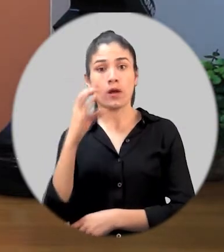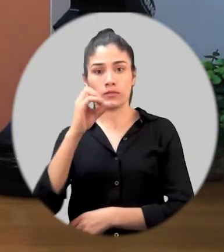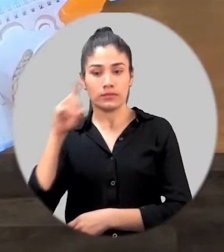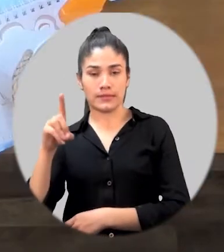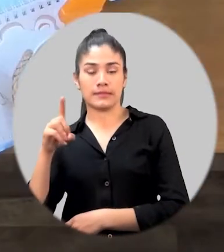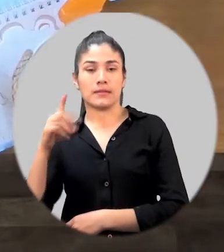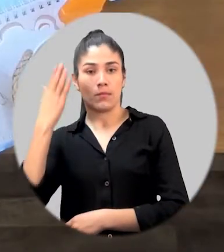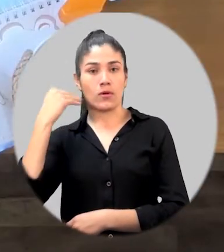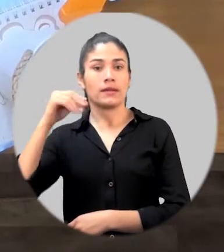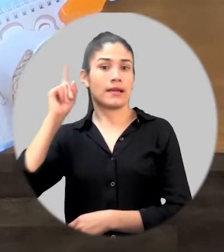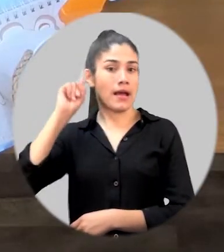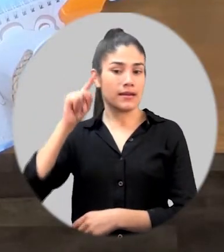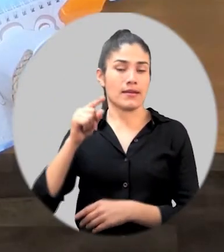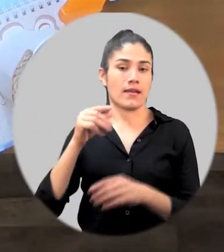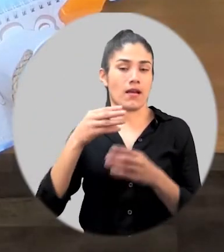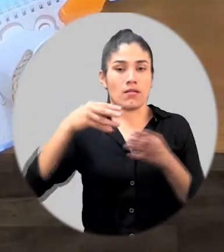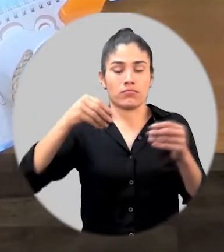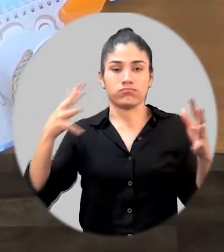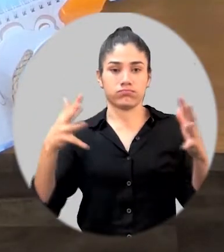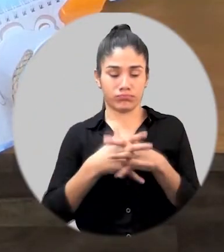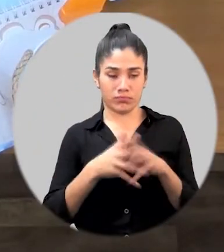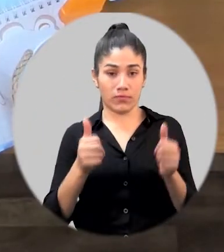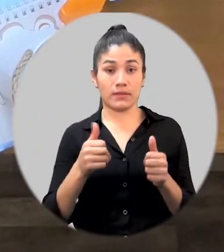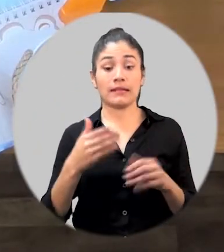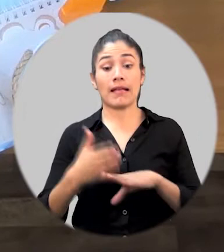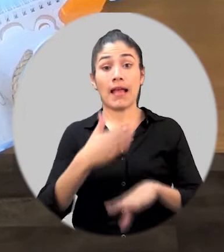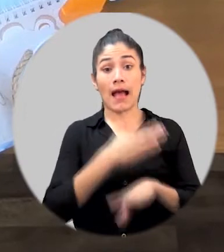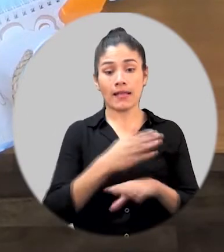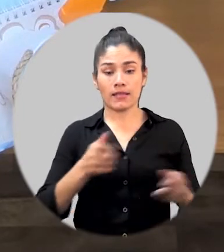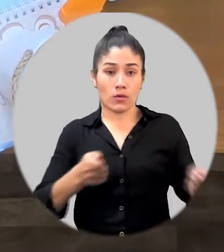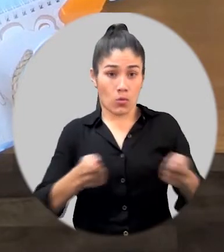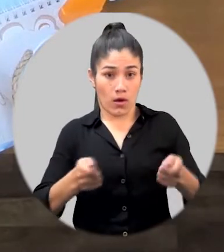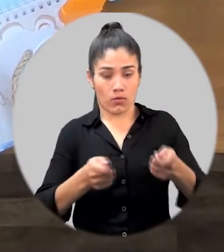refinada. Entonces siempre pasamos por un colador, nunca hay que pasar directo.